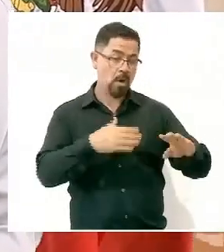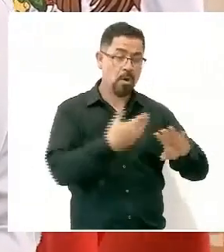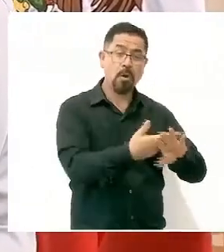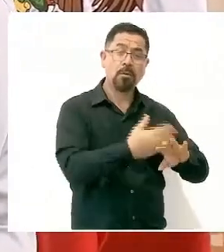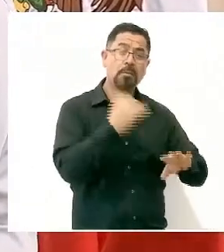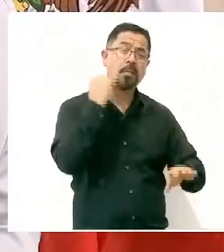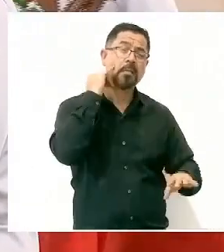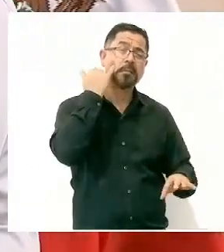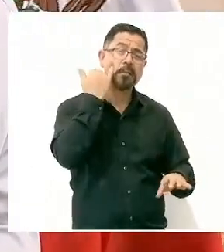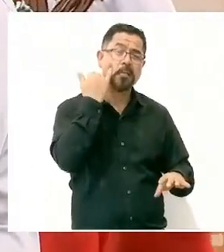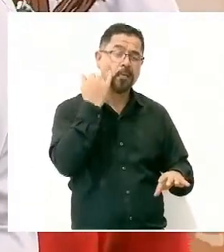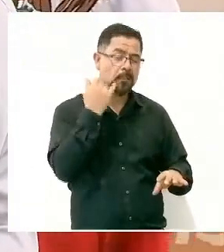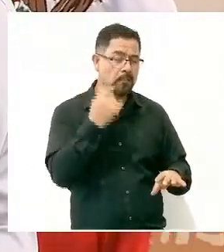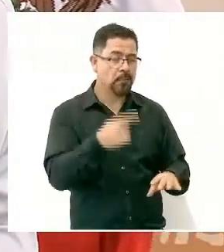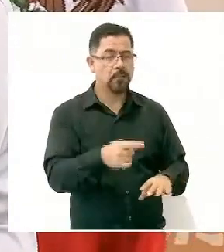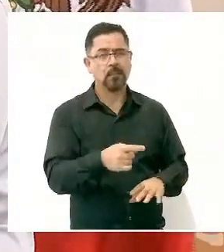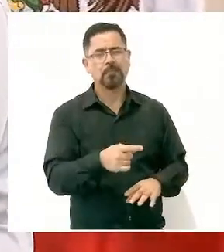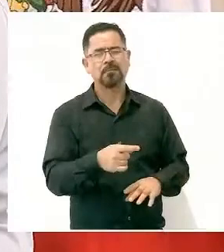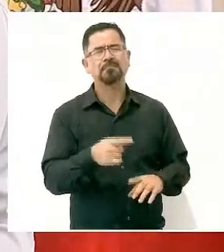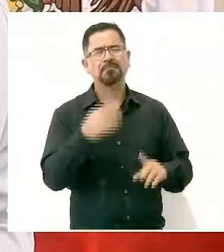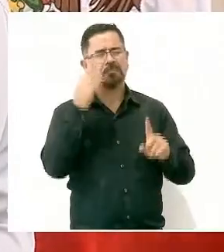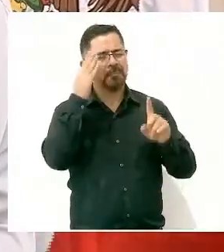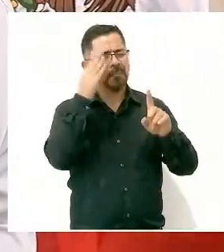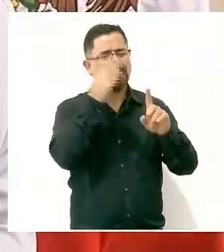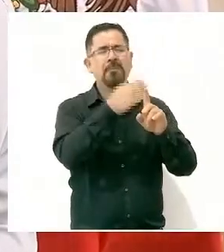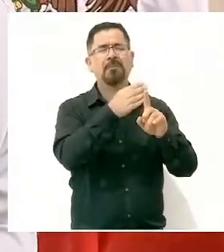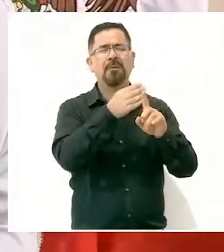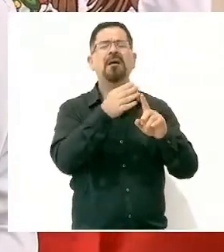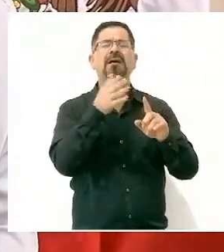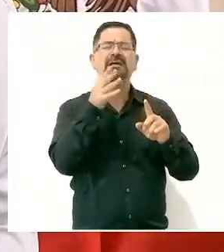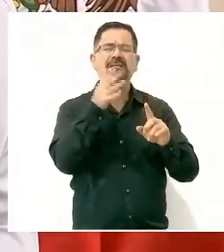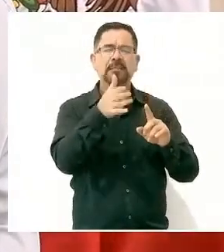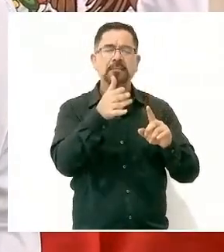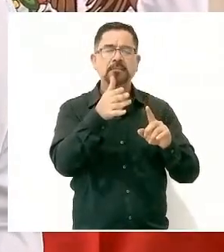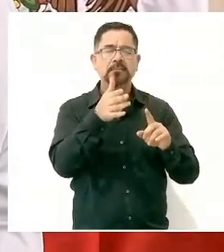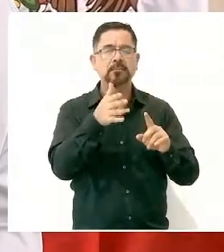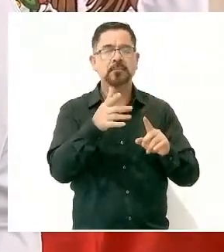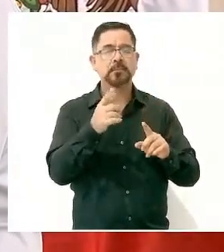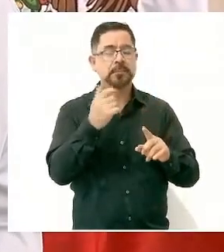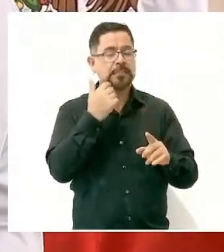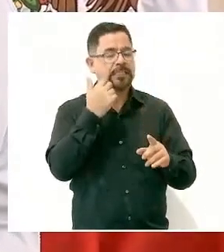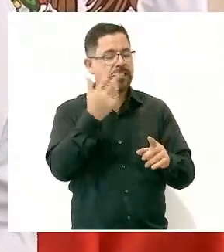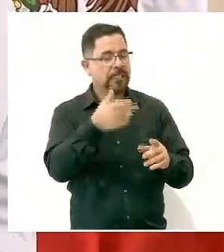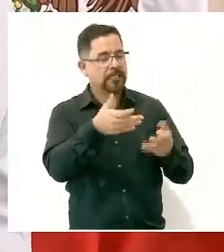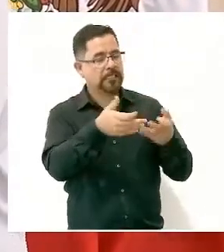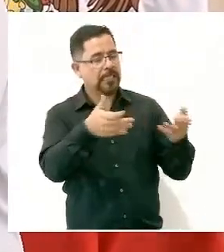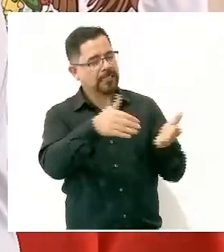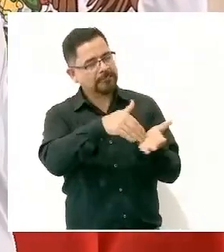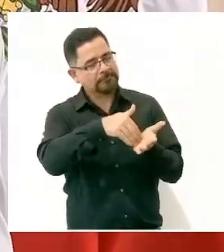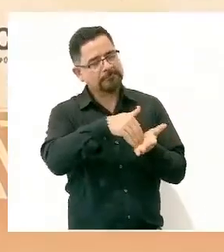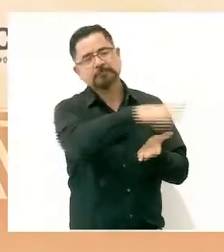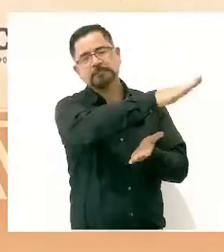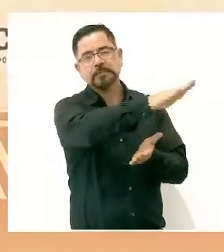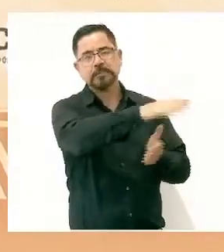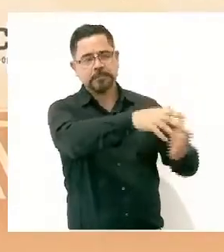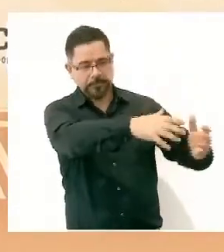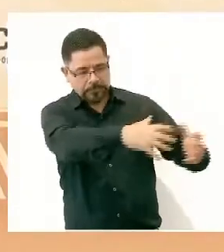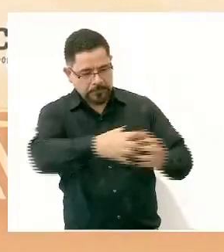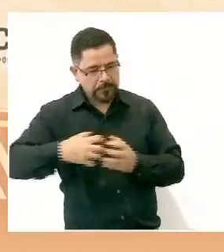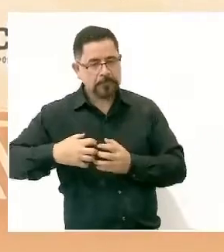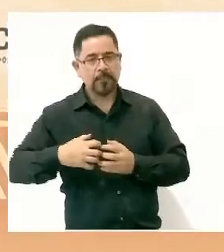indígena tenían como propósito central el despojo de sus tierras, de